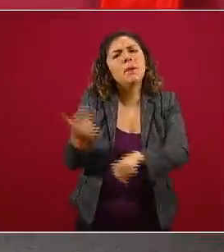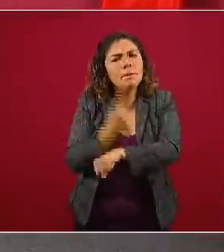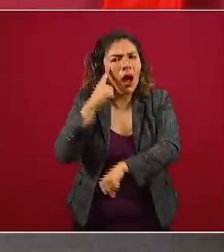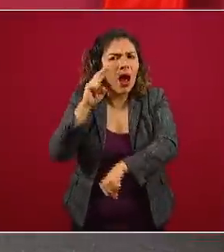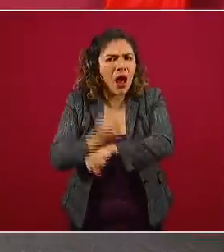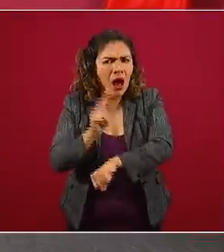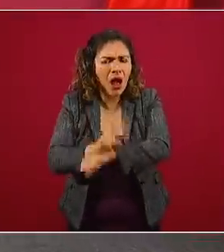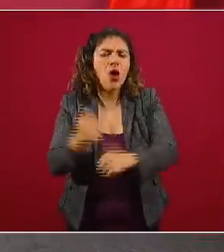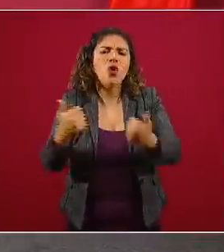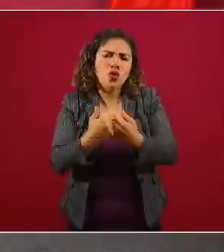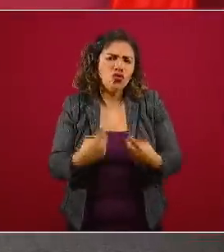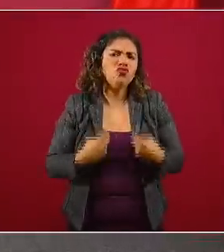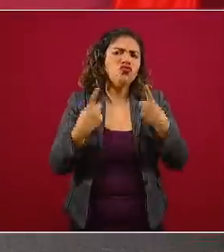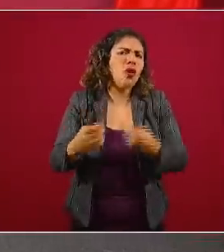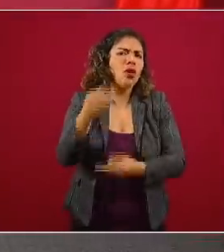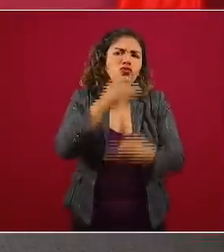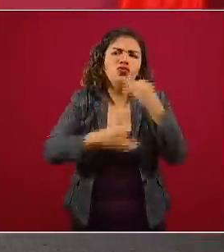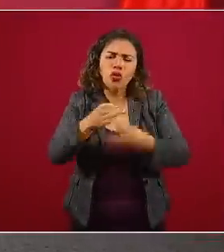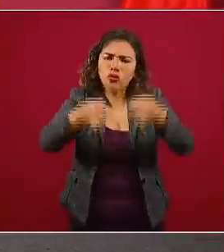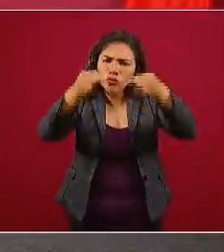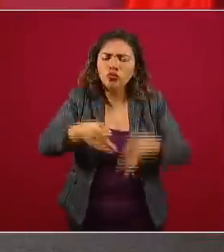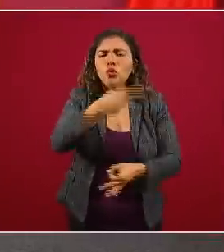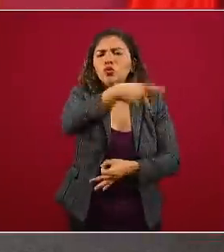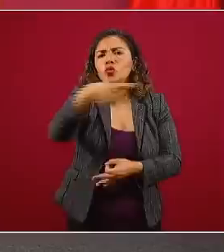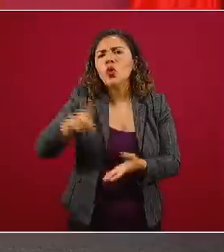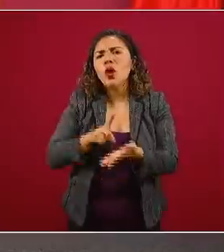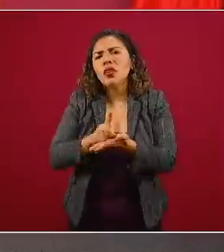se garantiza todas las libertades